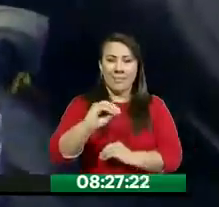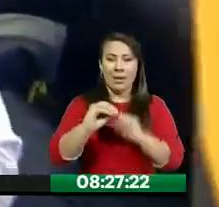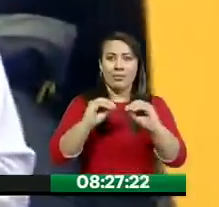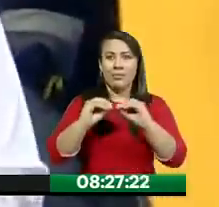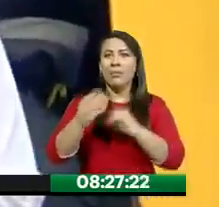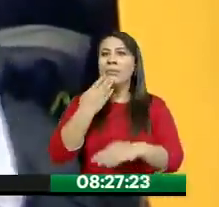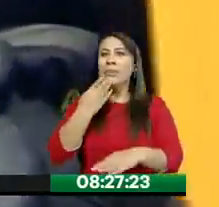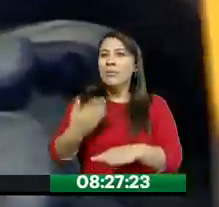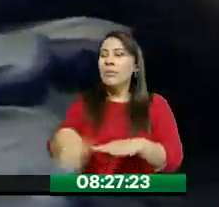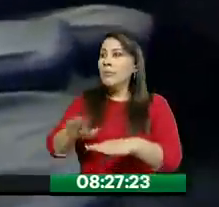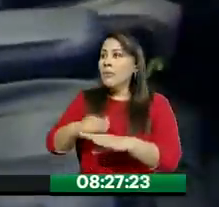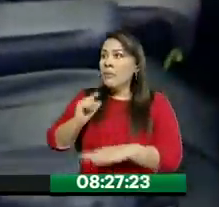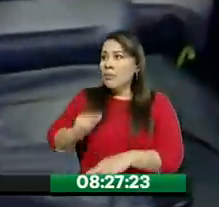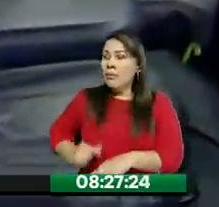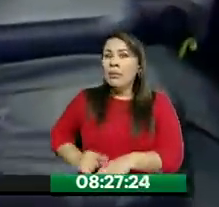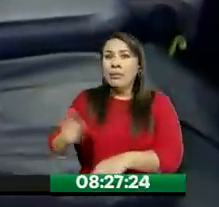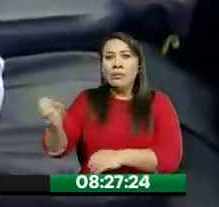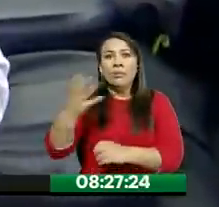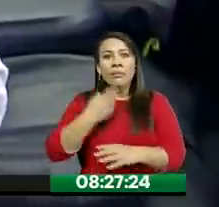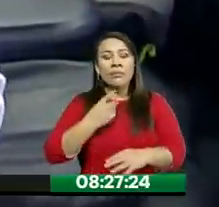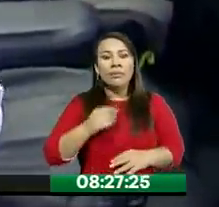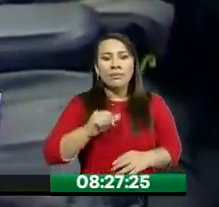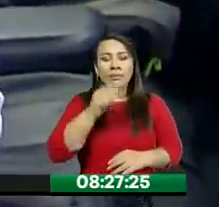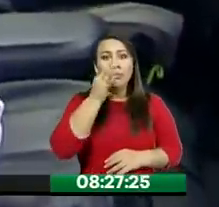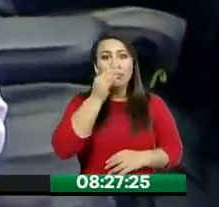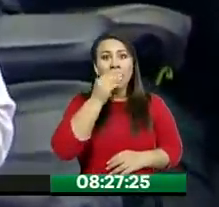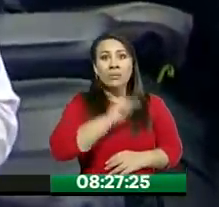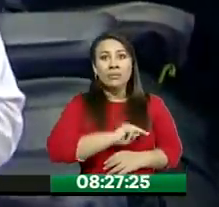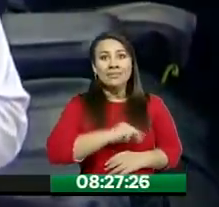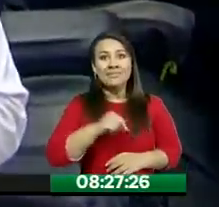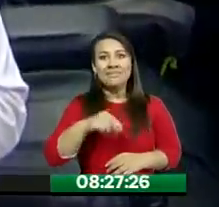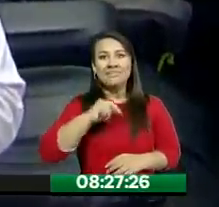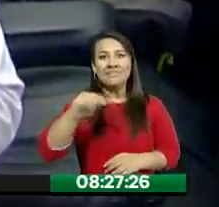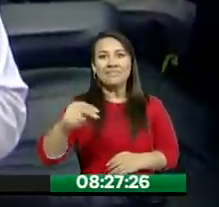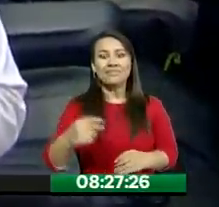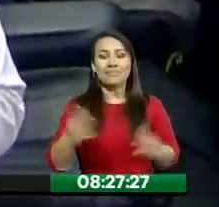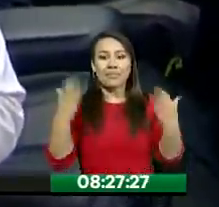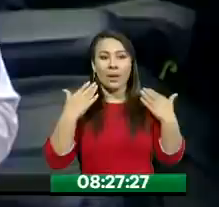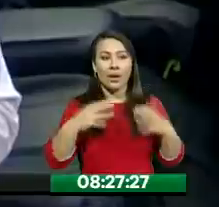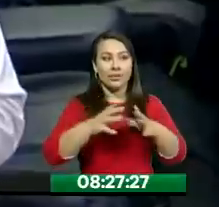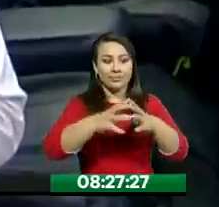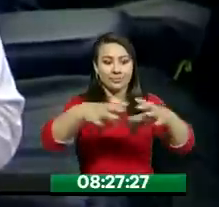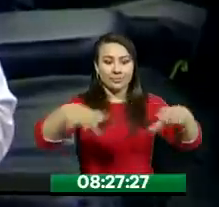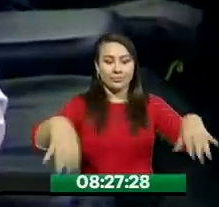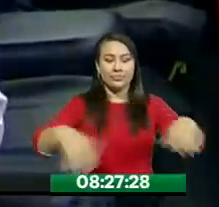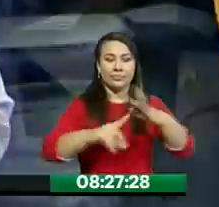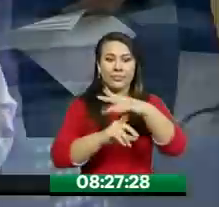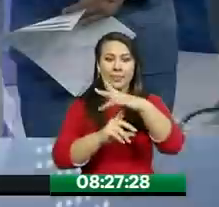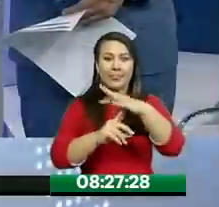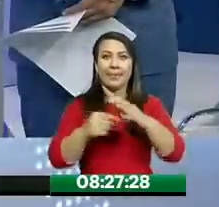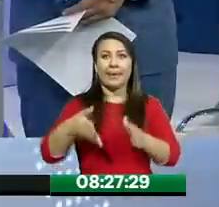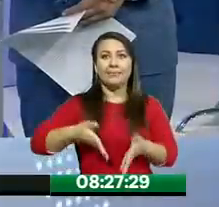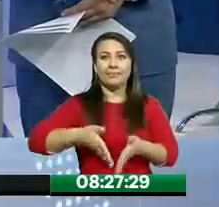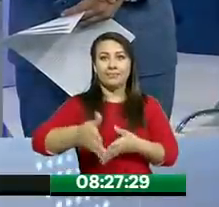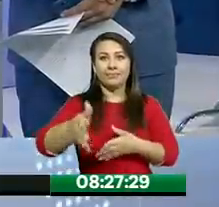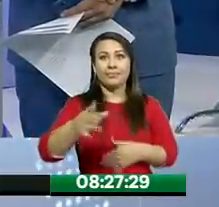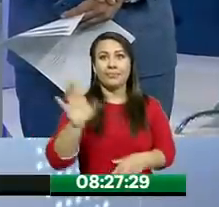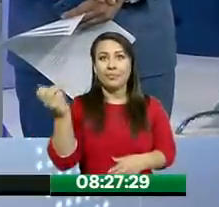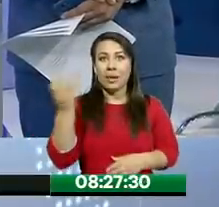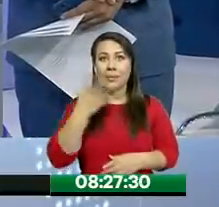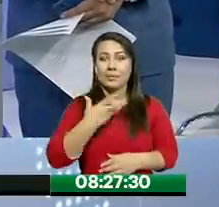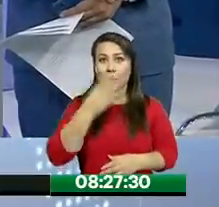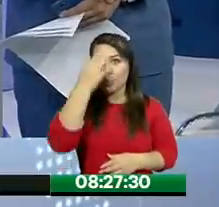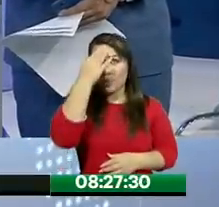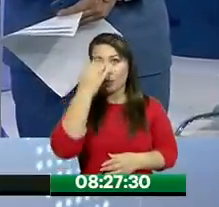este intento de arrestar a este presunto asesino. De tomarlo a este